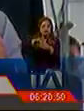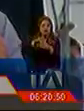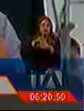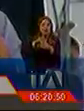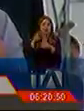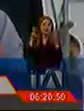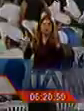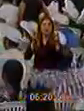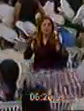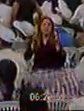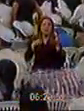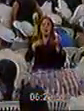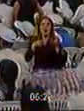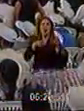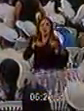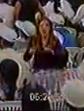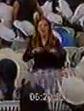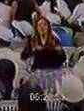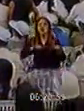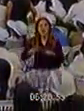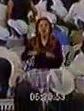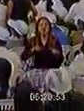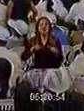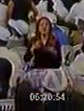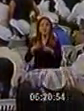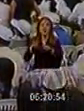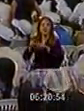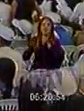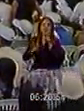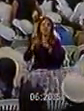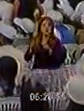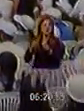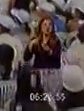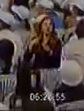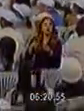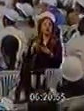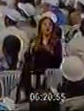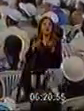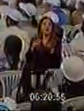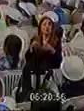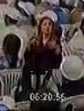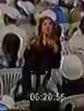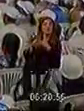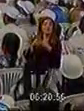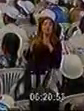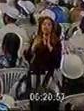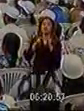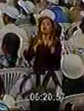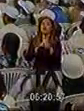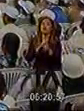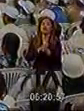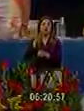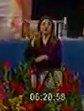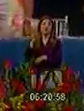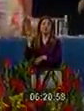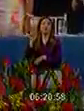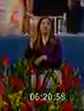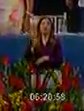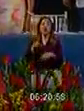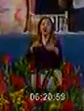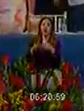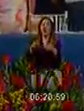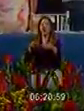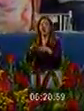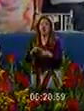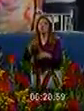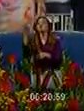alimentar burocracia. El presidente fue interrumpido en varias ocasiones por agricultores, quienes aseguran que sus problemas no son pocos. Moreno tomó nota